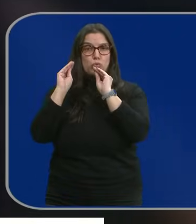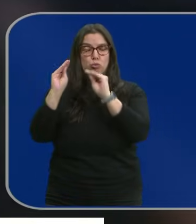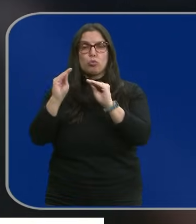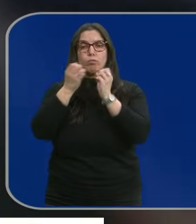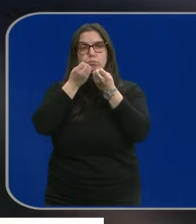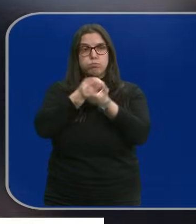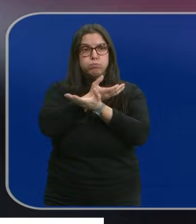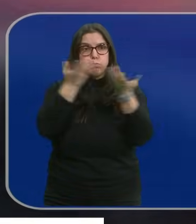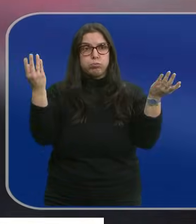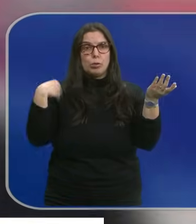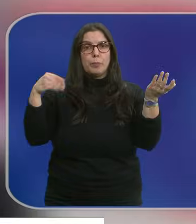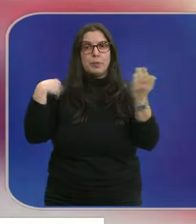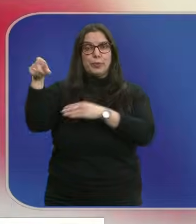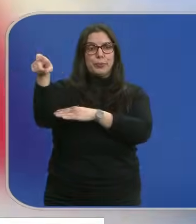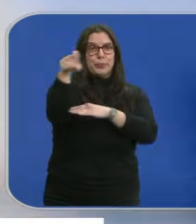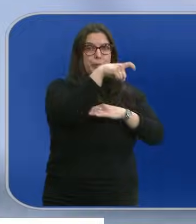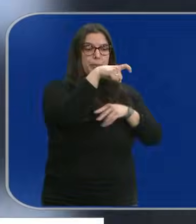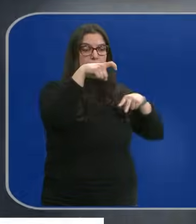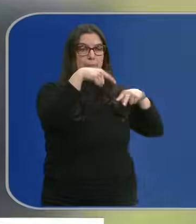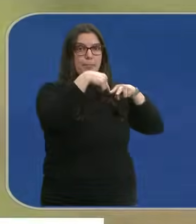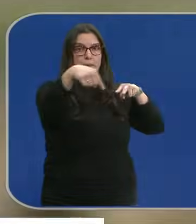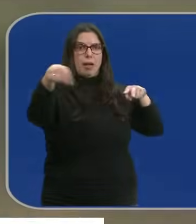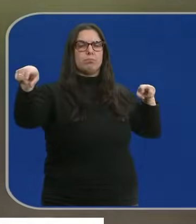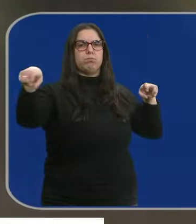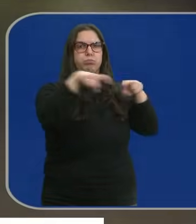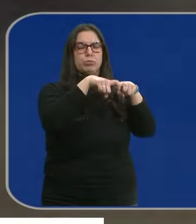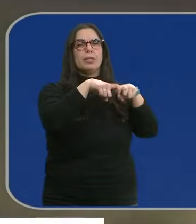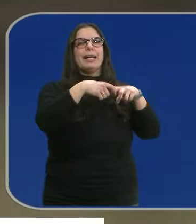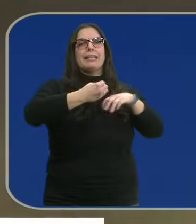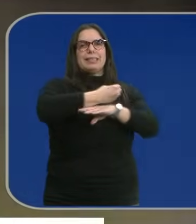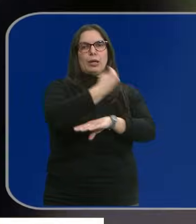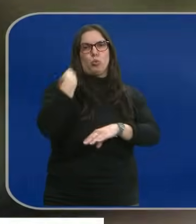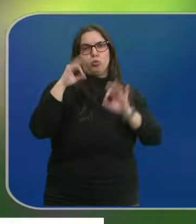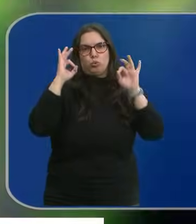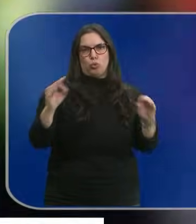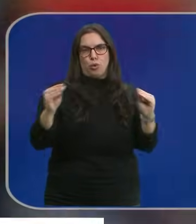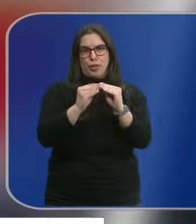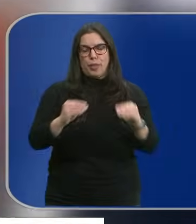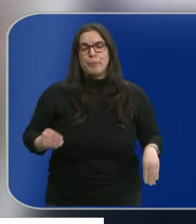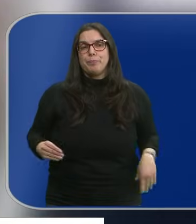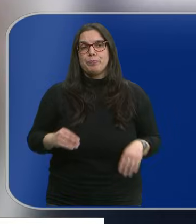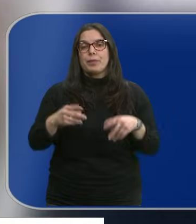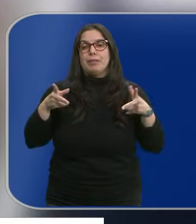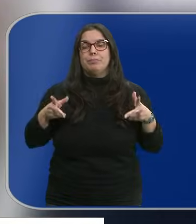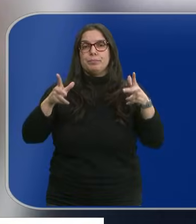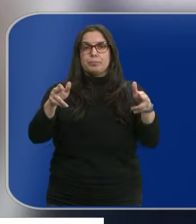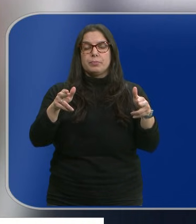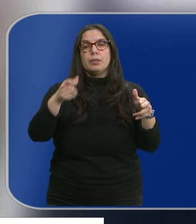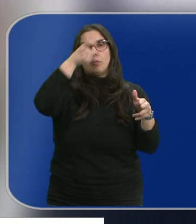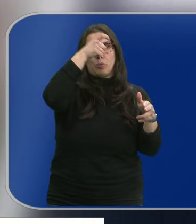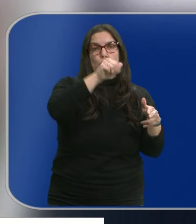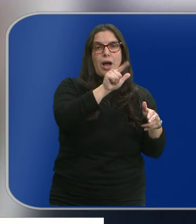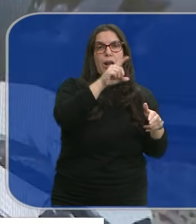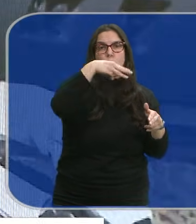alumbrado público ha invadido el espacio ferroviario provocando una colisión con el tren que pasaba en ese momento. Ha sido en el tramo entre Alumbres